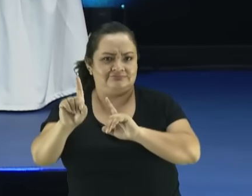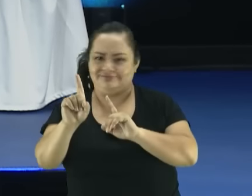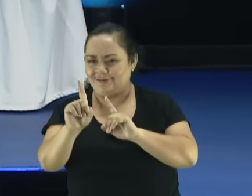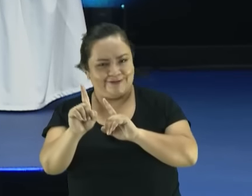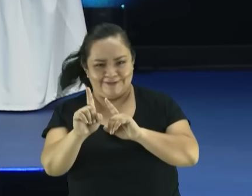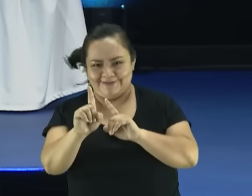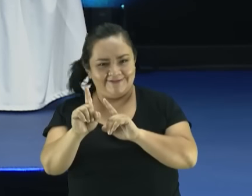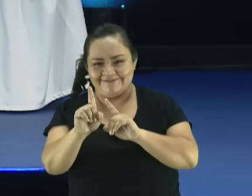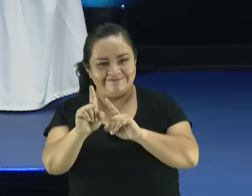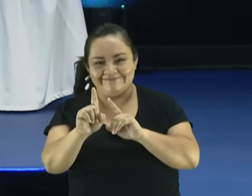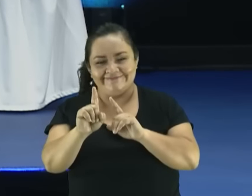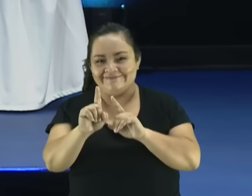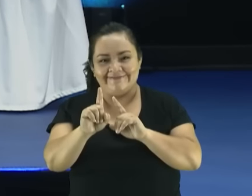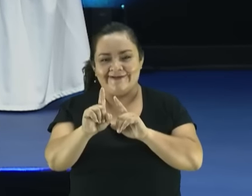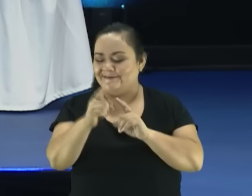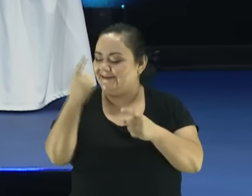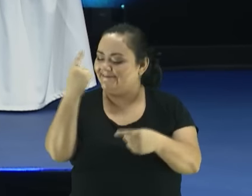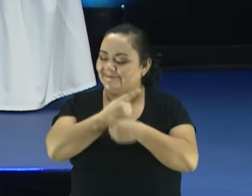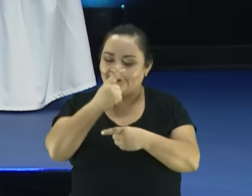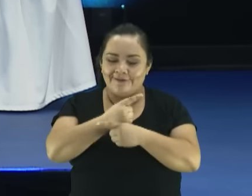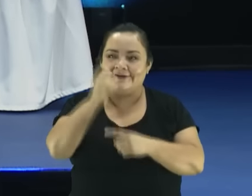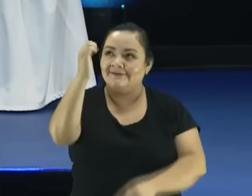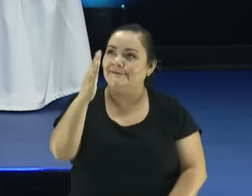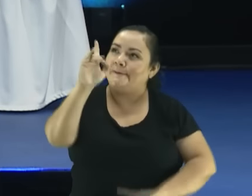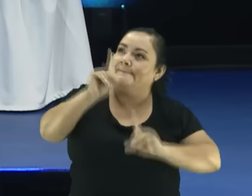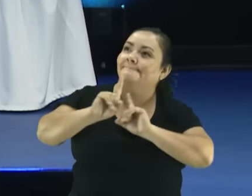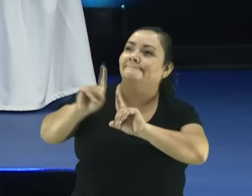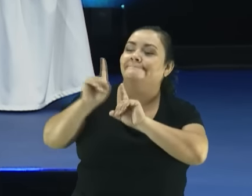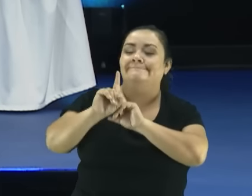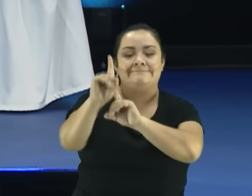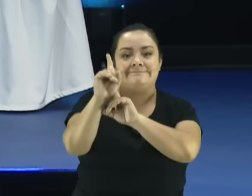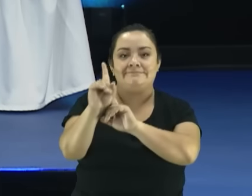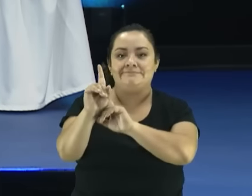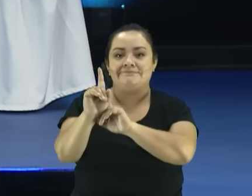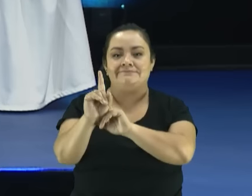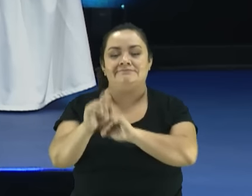han equivocado No puede ser que hayan llegado hasta aquí para